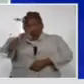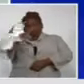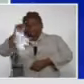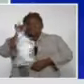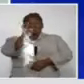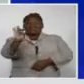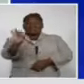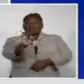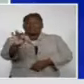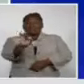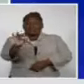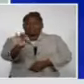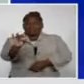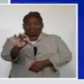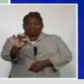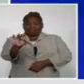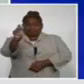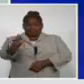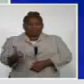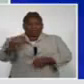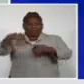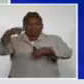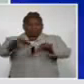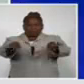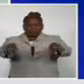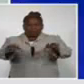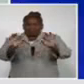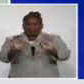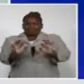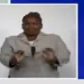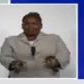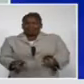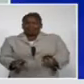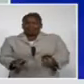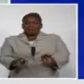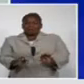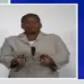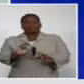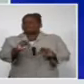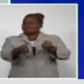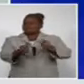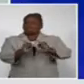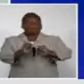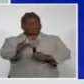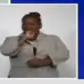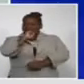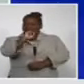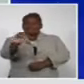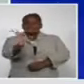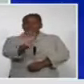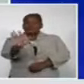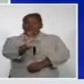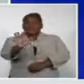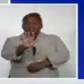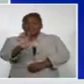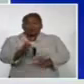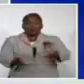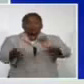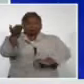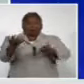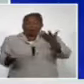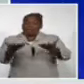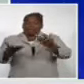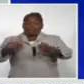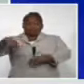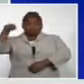77 casos autóctonos ayer. Transmisión que no se logra controlar, 55 más que el día anterior, en